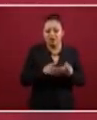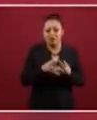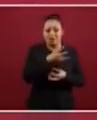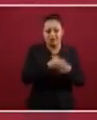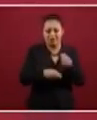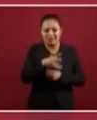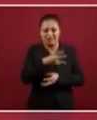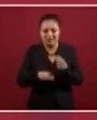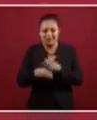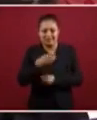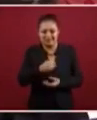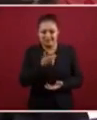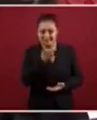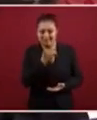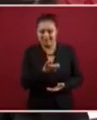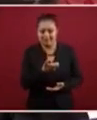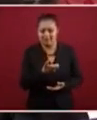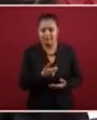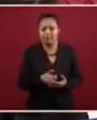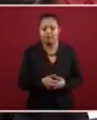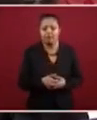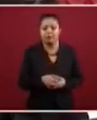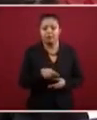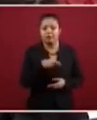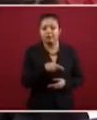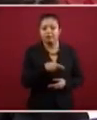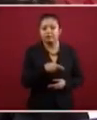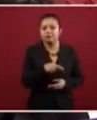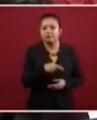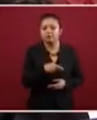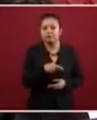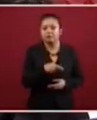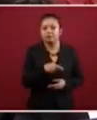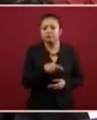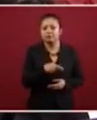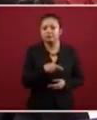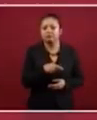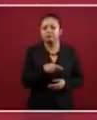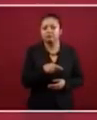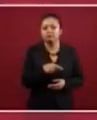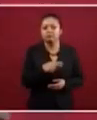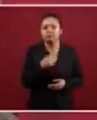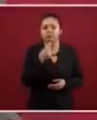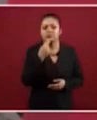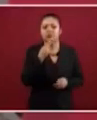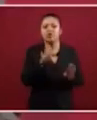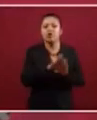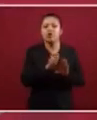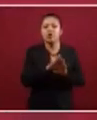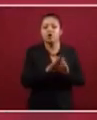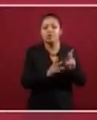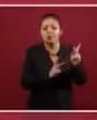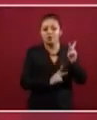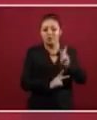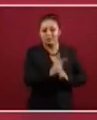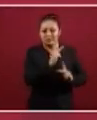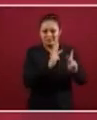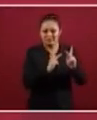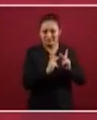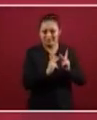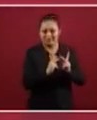Mexicali y la idea es llegar a este rancho que tiene el presidente Andrés Manuel López Obrador en Palenque, Chiapas. Este rancho que